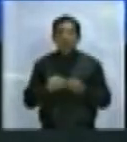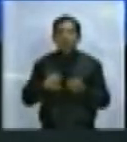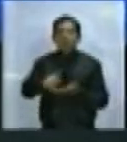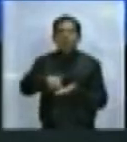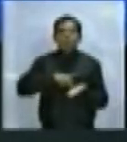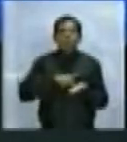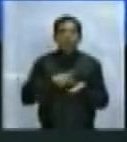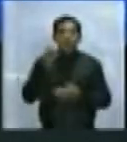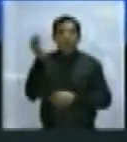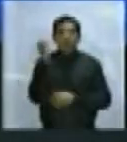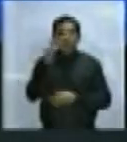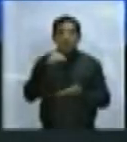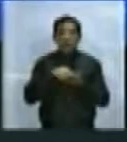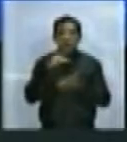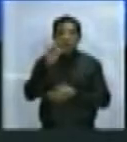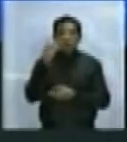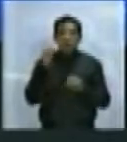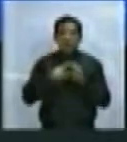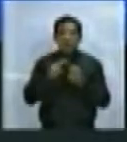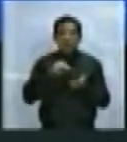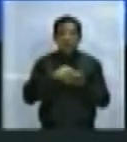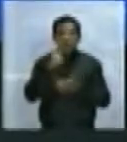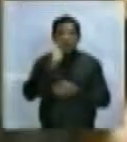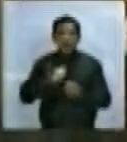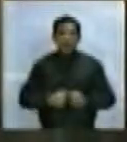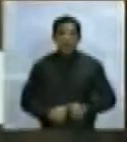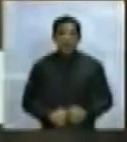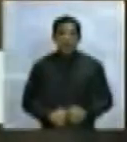jubilaciones del 2008 al 2010.